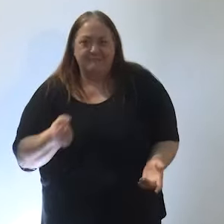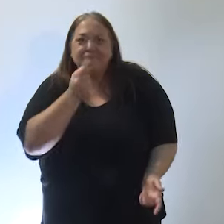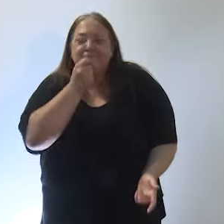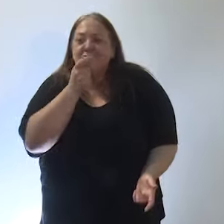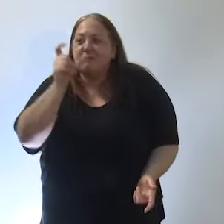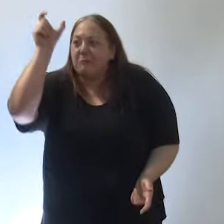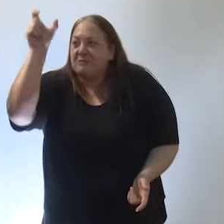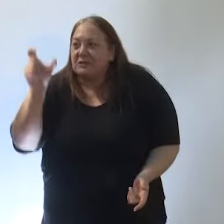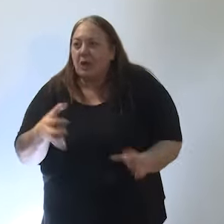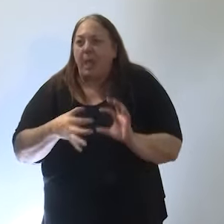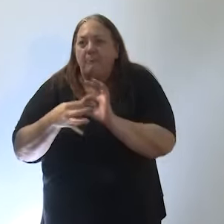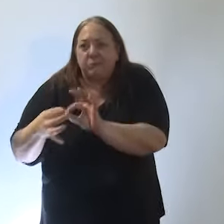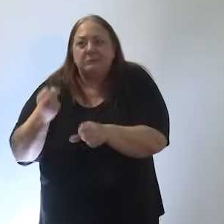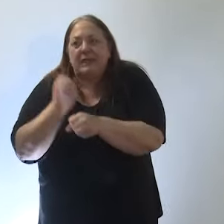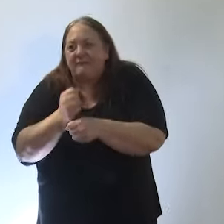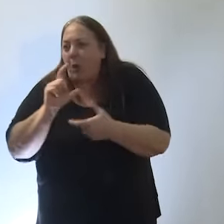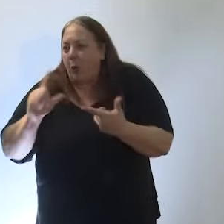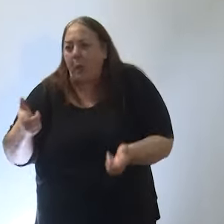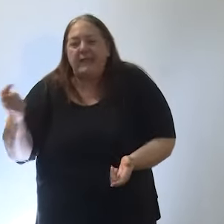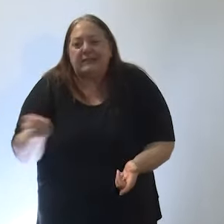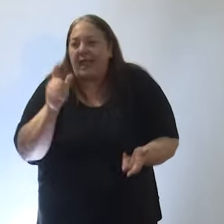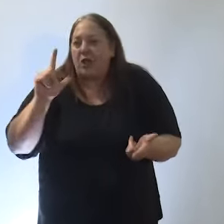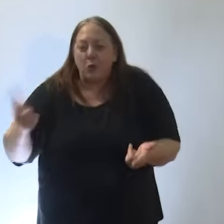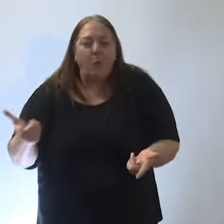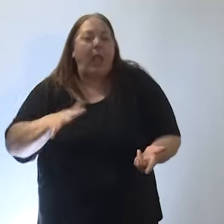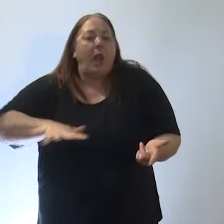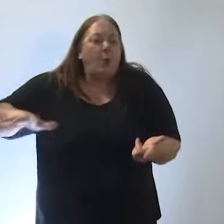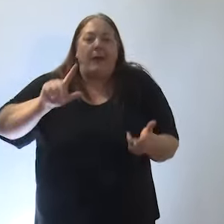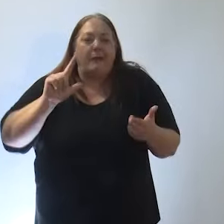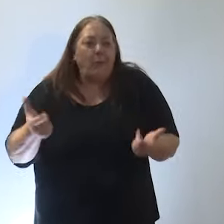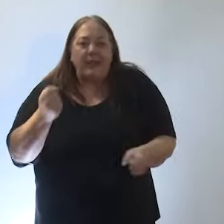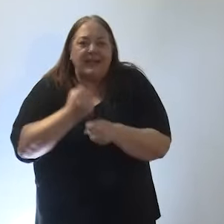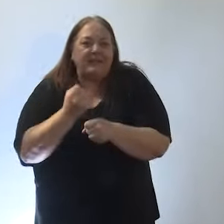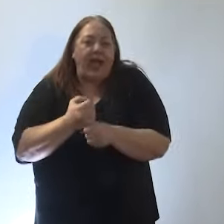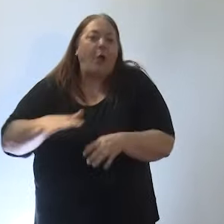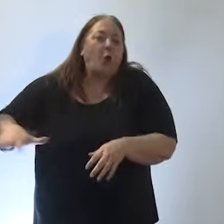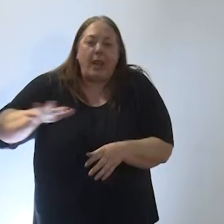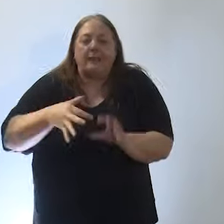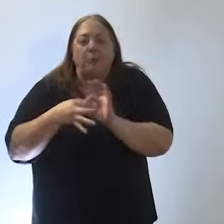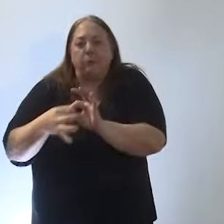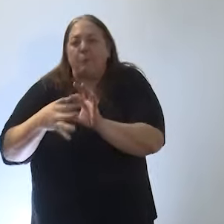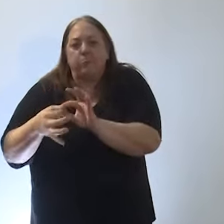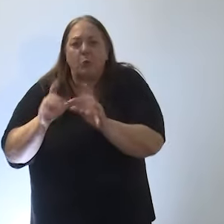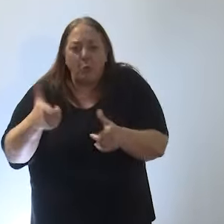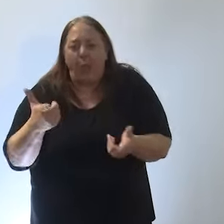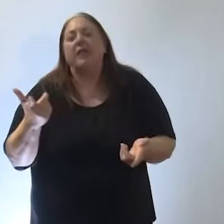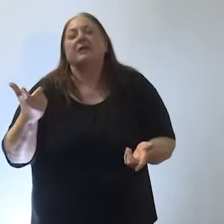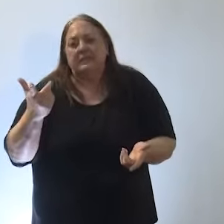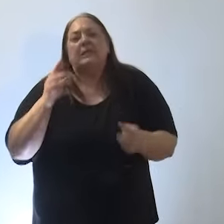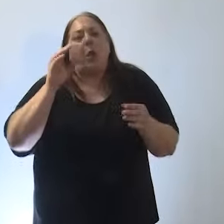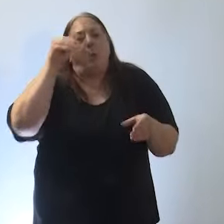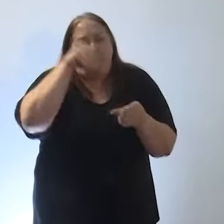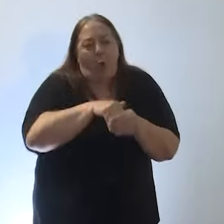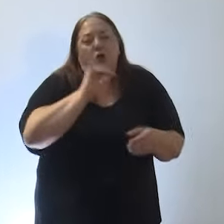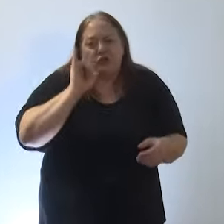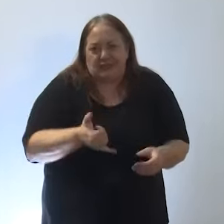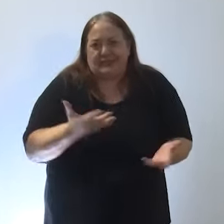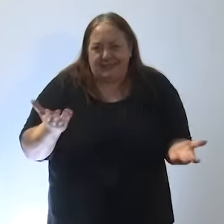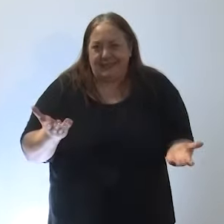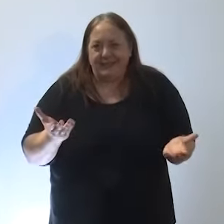laborales y organizaciones sindicales y y lugares de trabajo colectivos se incline por propuestas de ultraderecha